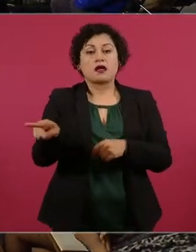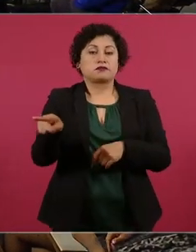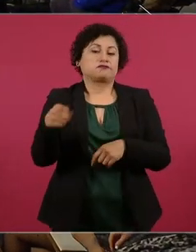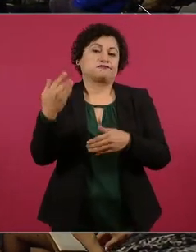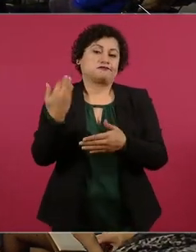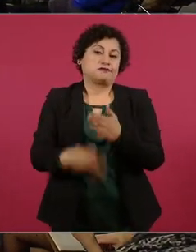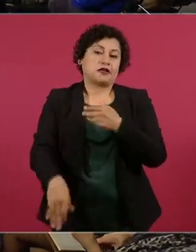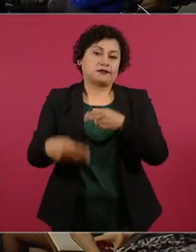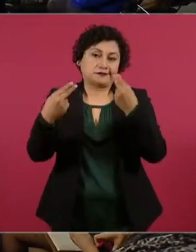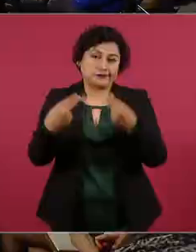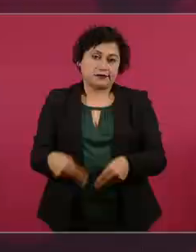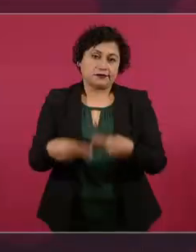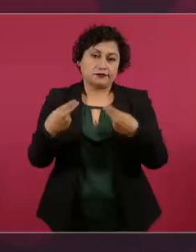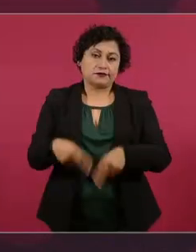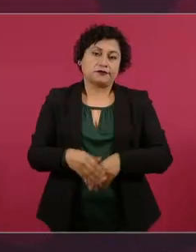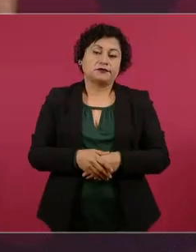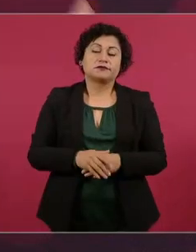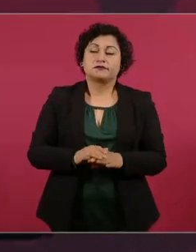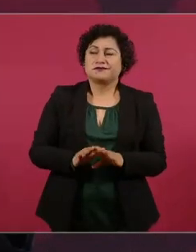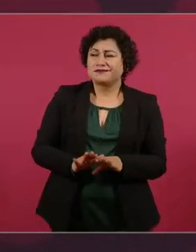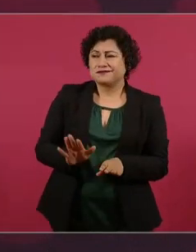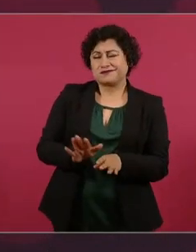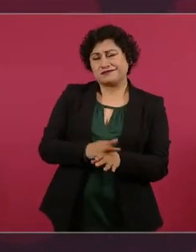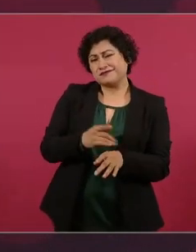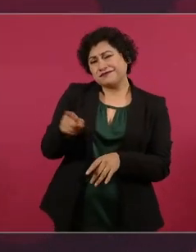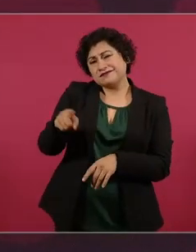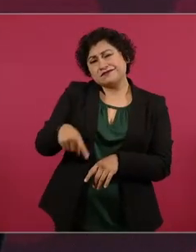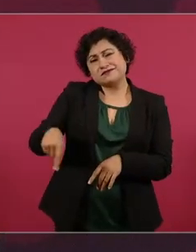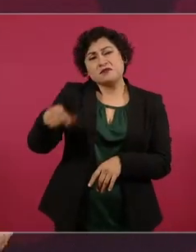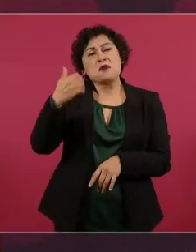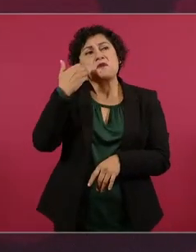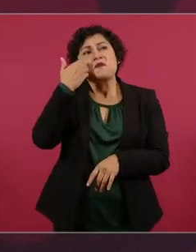ellos quisieran otra cosa, o sea,